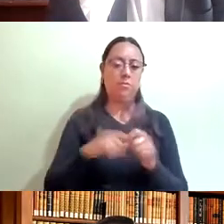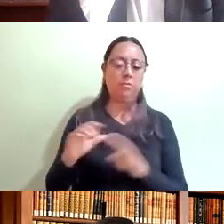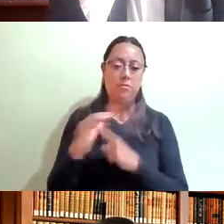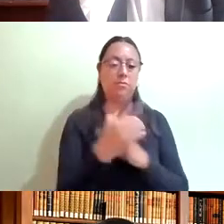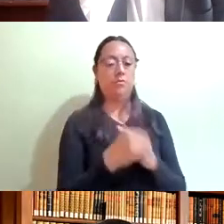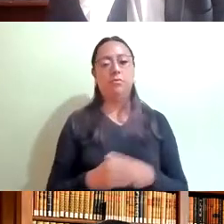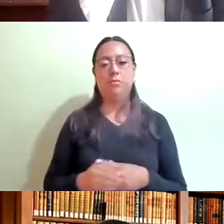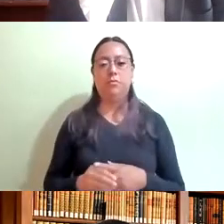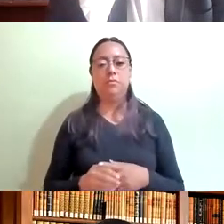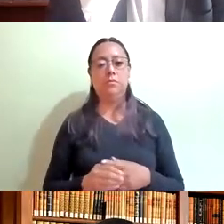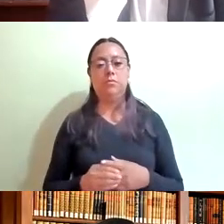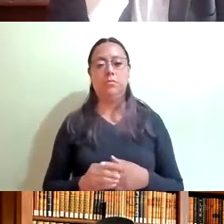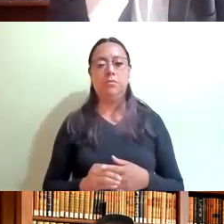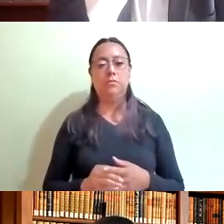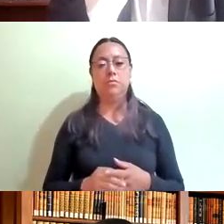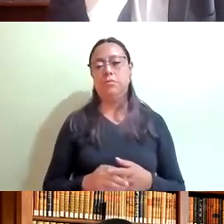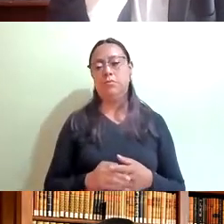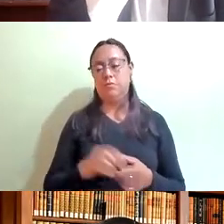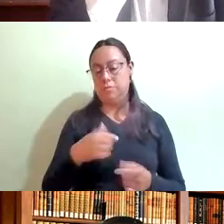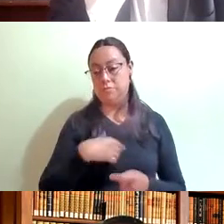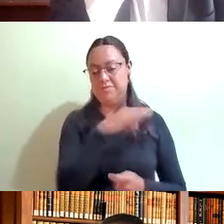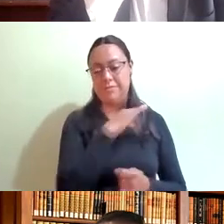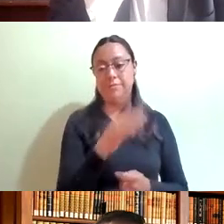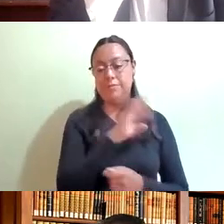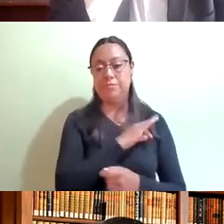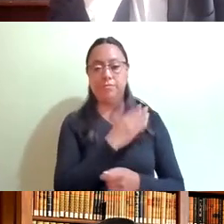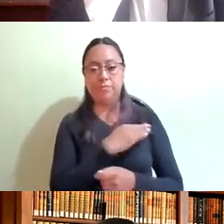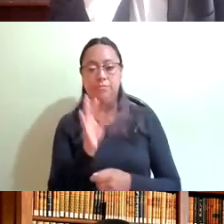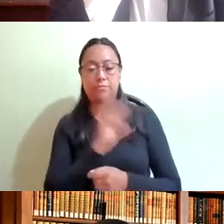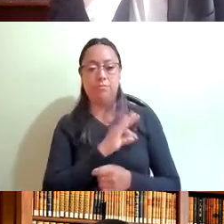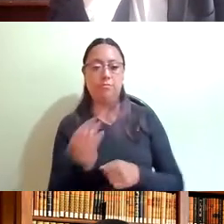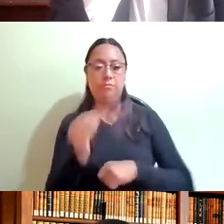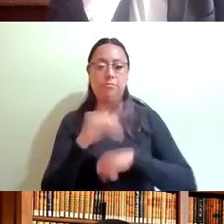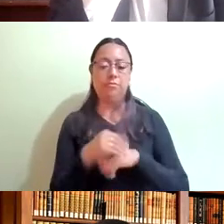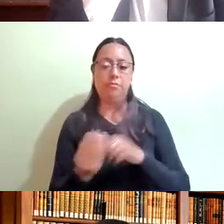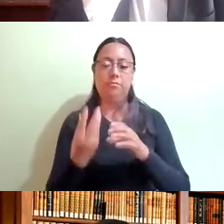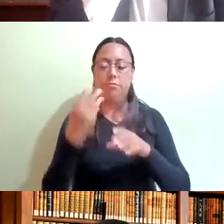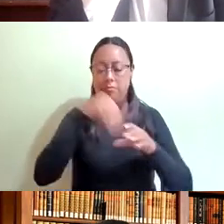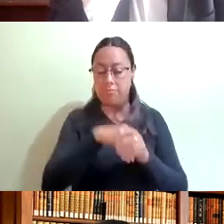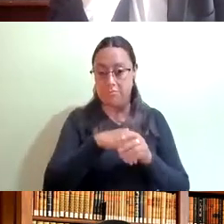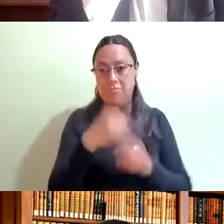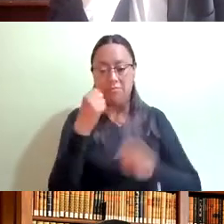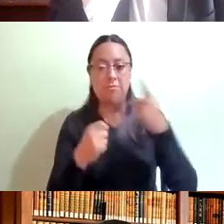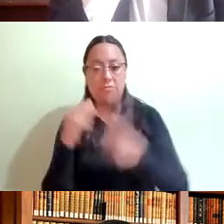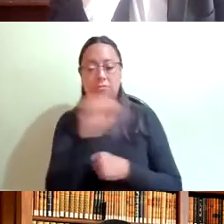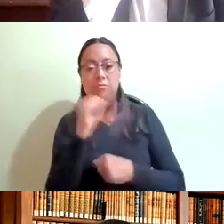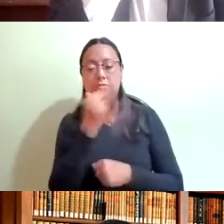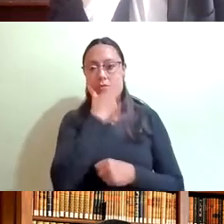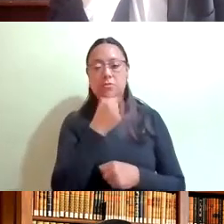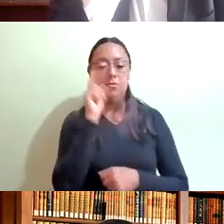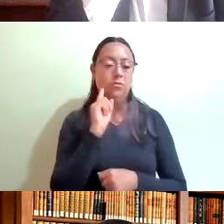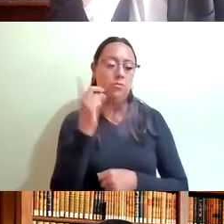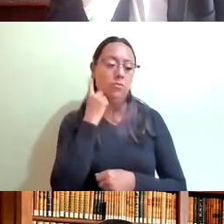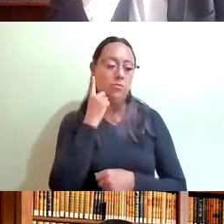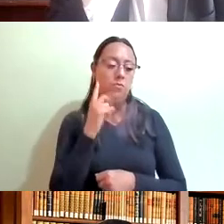es que puede agregarse o incluirse algún otro diputado interesado en la comparecencia. Lo cierto es que eso no